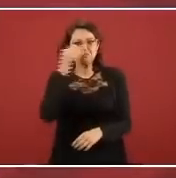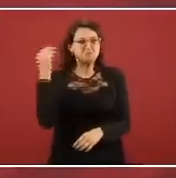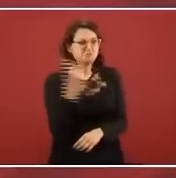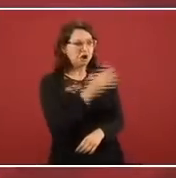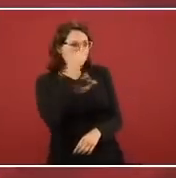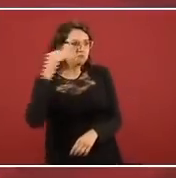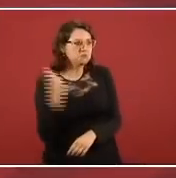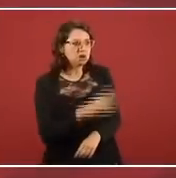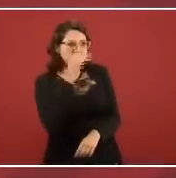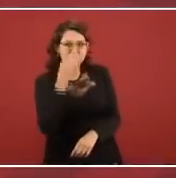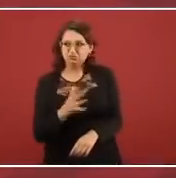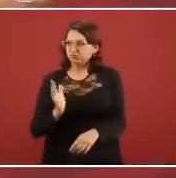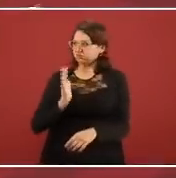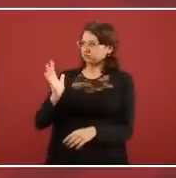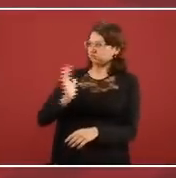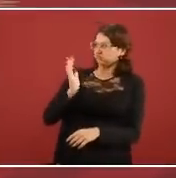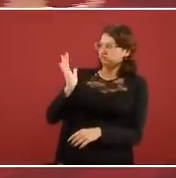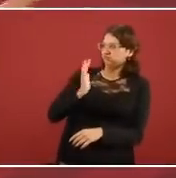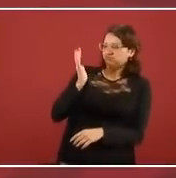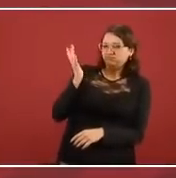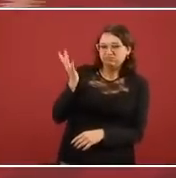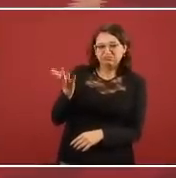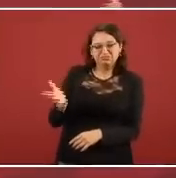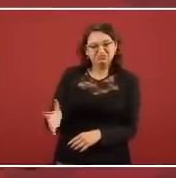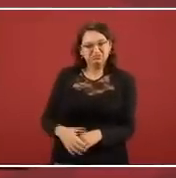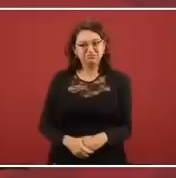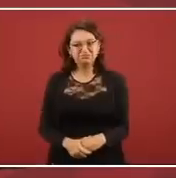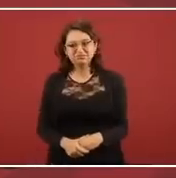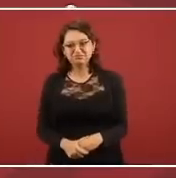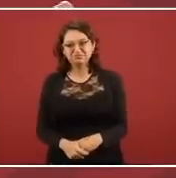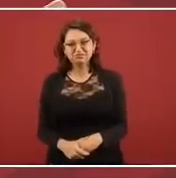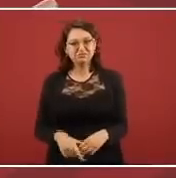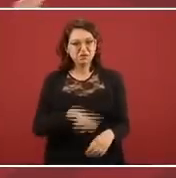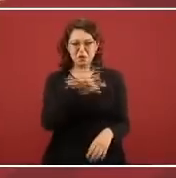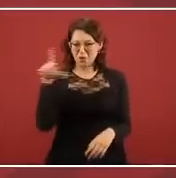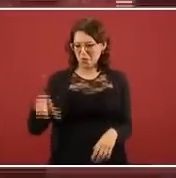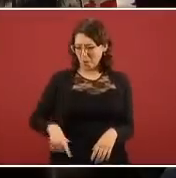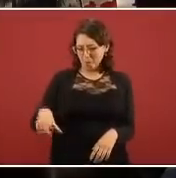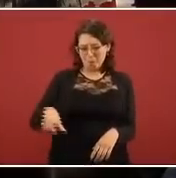Nadie. Nadie de este gobierno